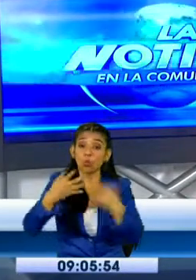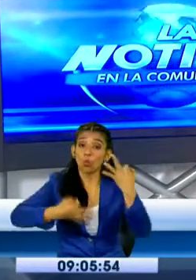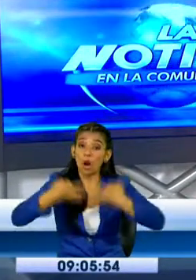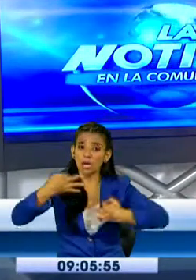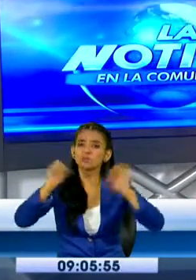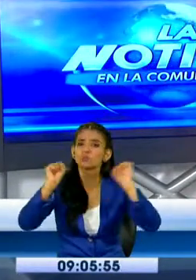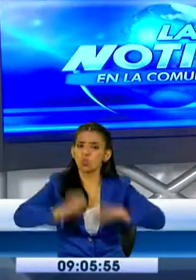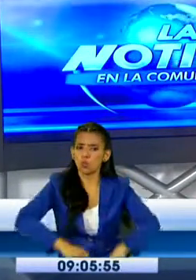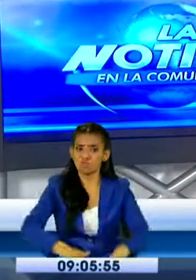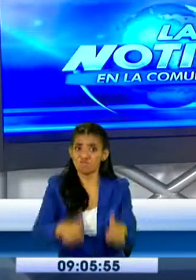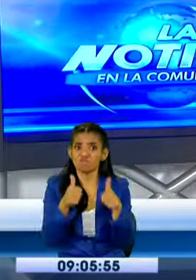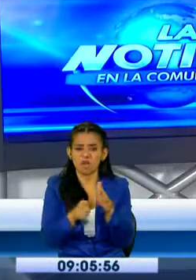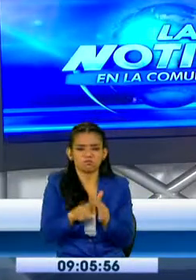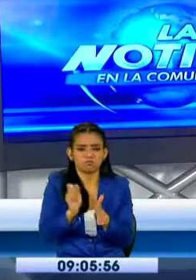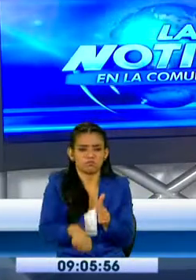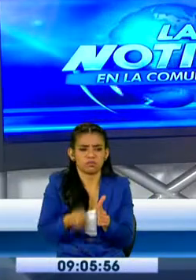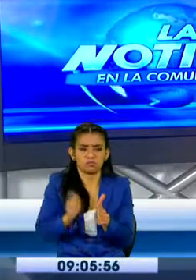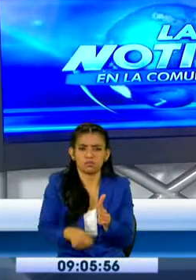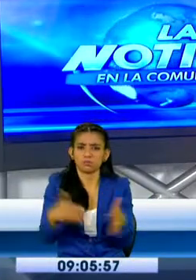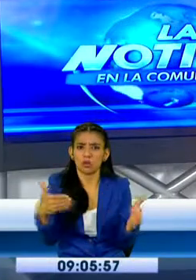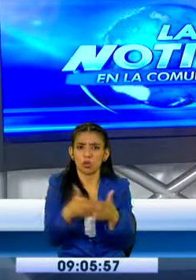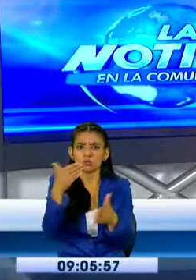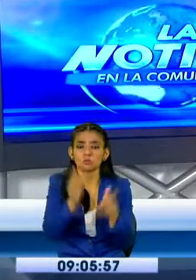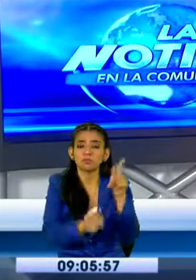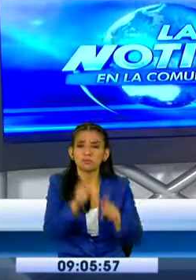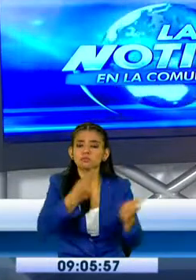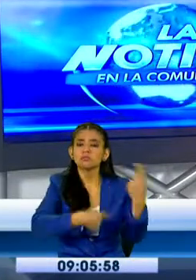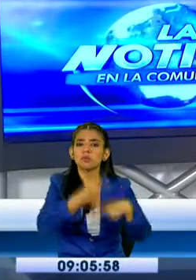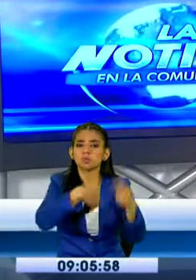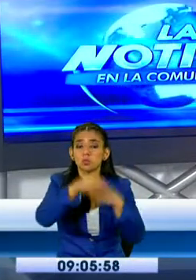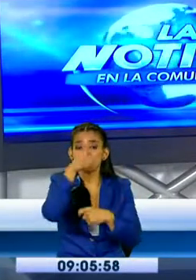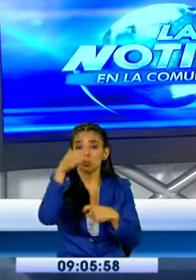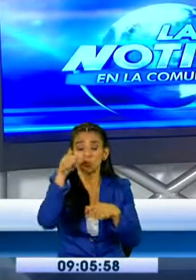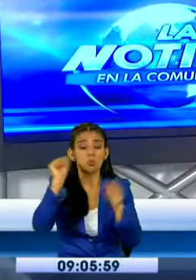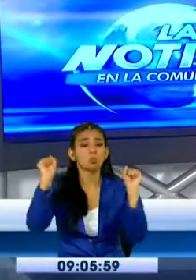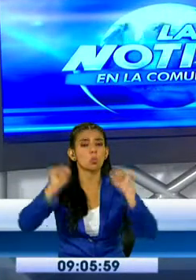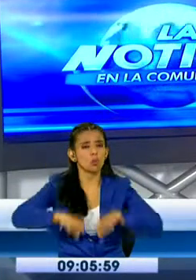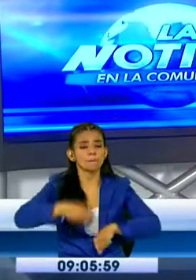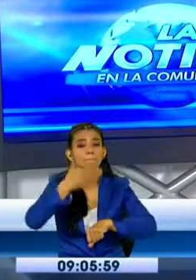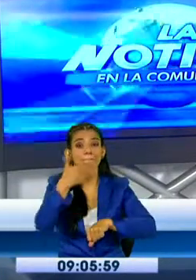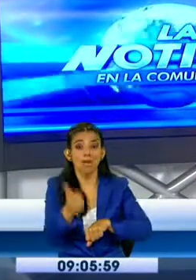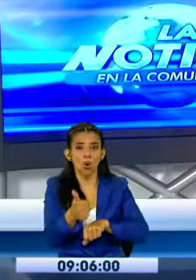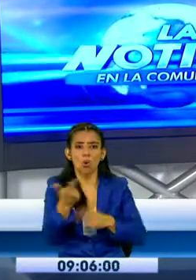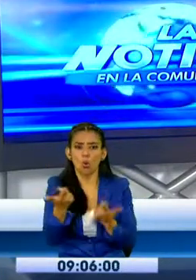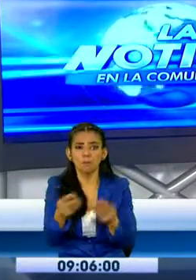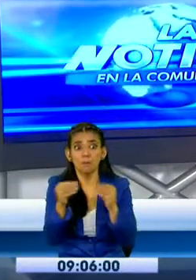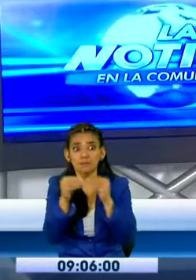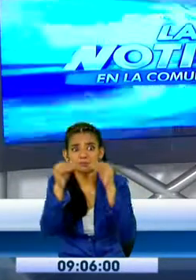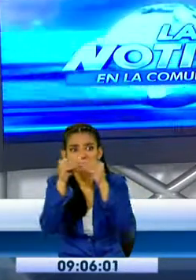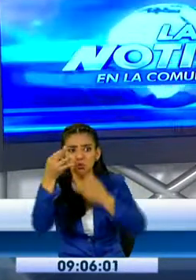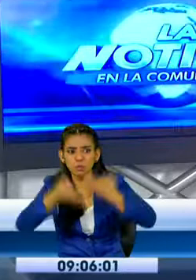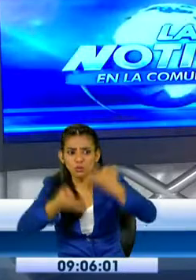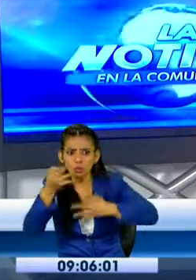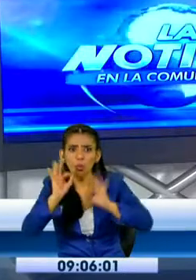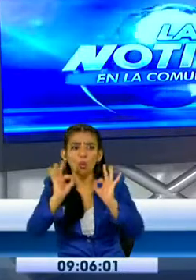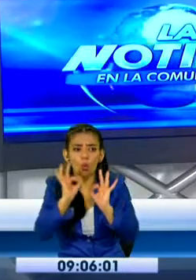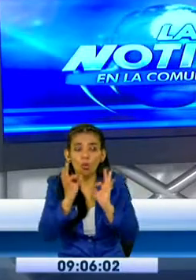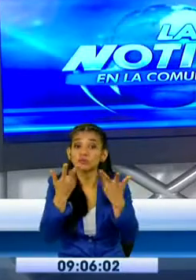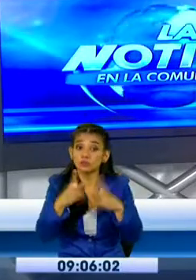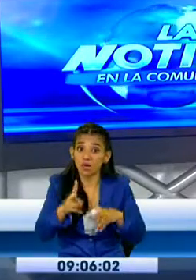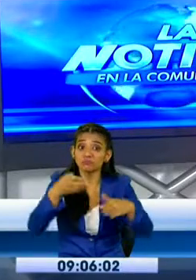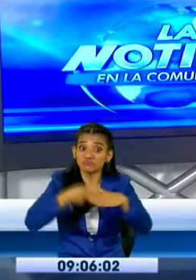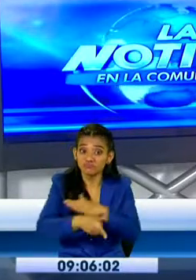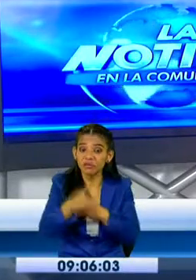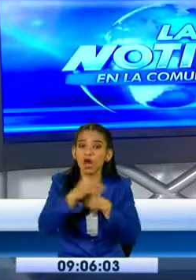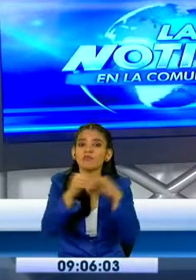puedan juzgar de manera efectiva en contra de los microtraficantes para atender una mayor demanda de casos de microtráfico, o se renovaron las instalaciones